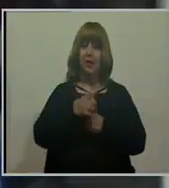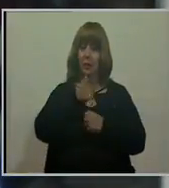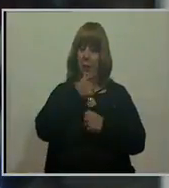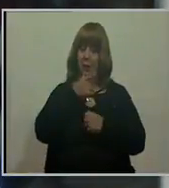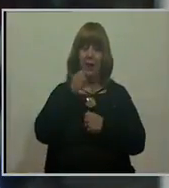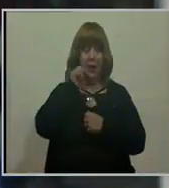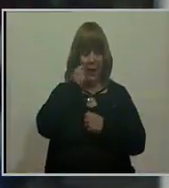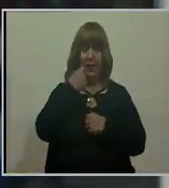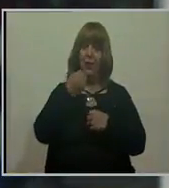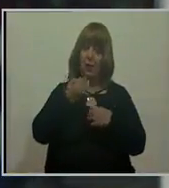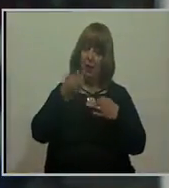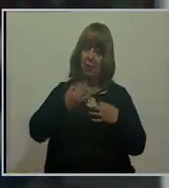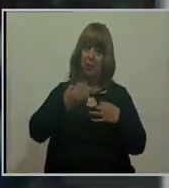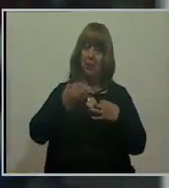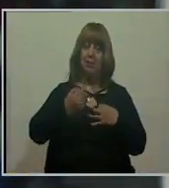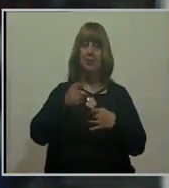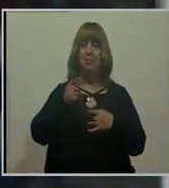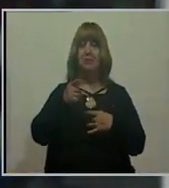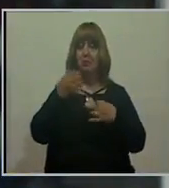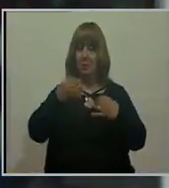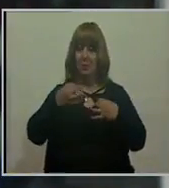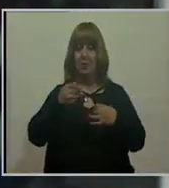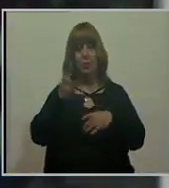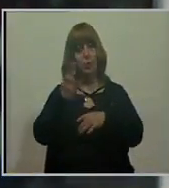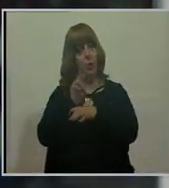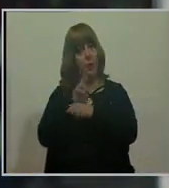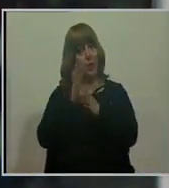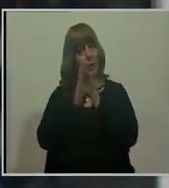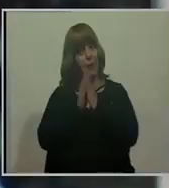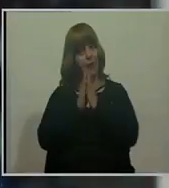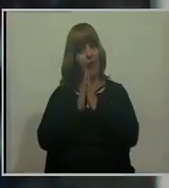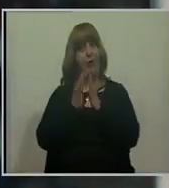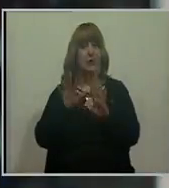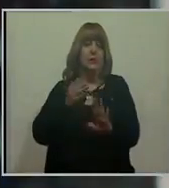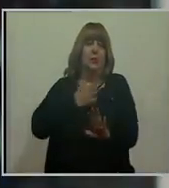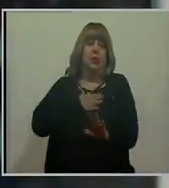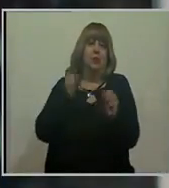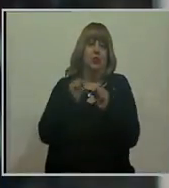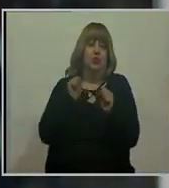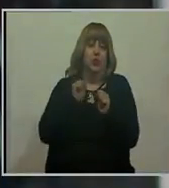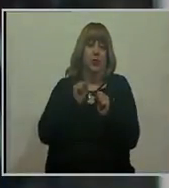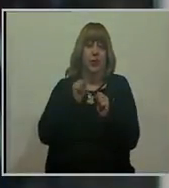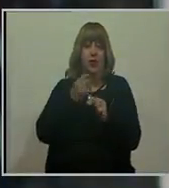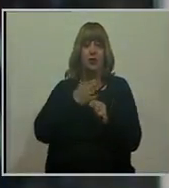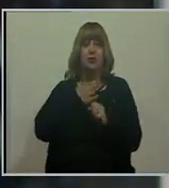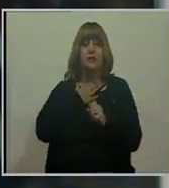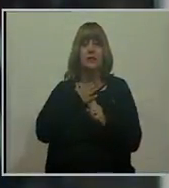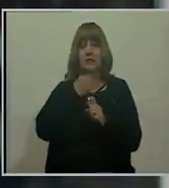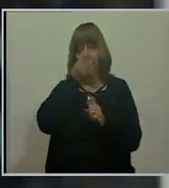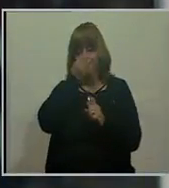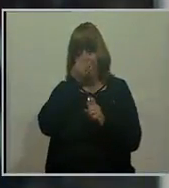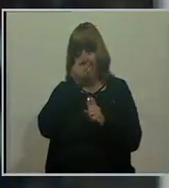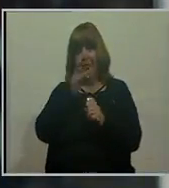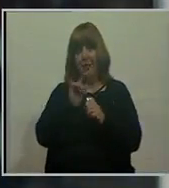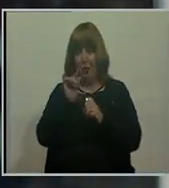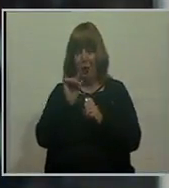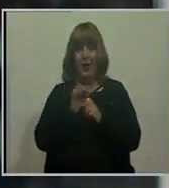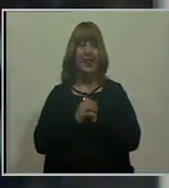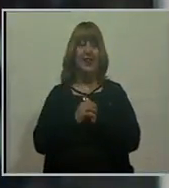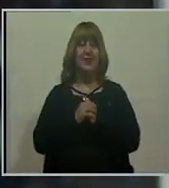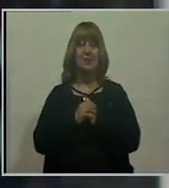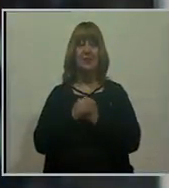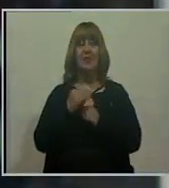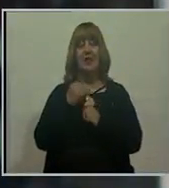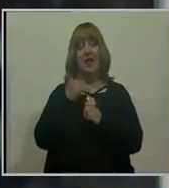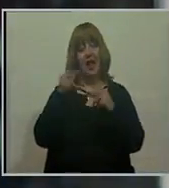muy bien. Cuídese, mijita, ¿eh? Sí. Cuídese. El frío es terrible. Cala hondo. A las